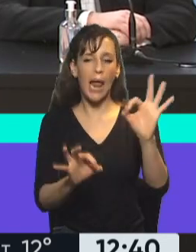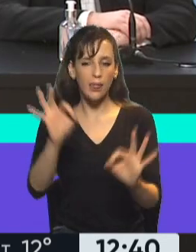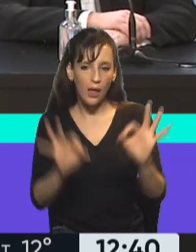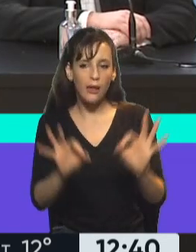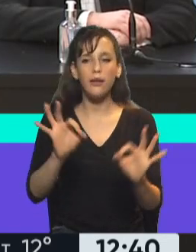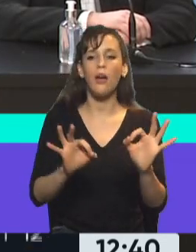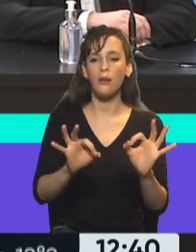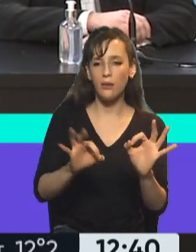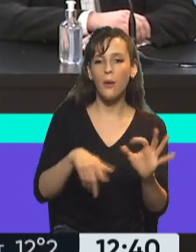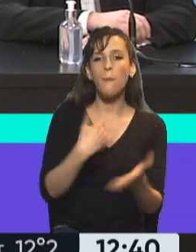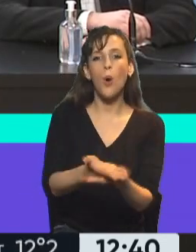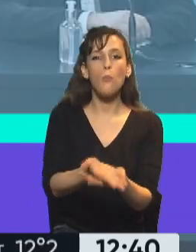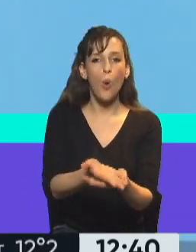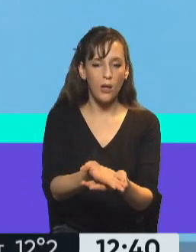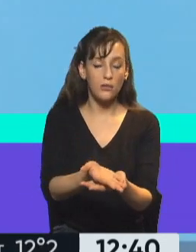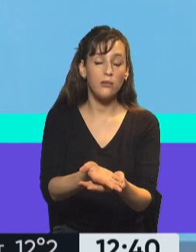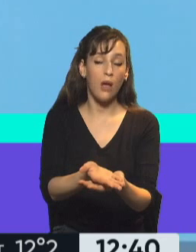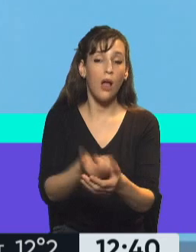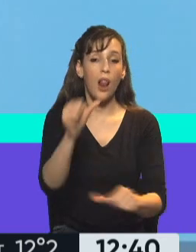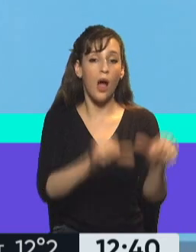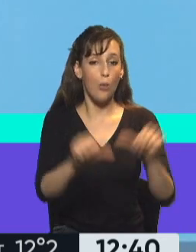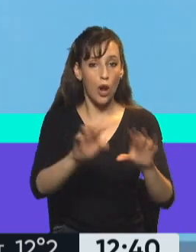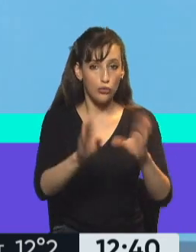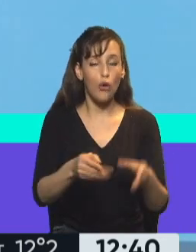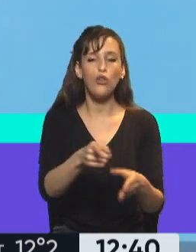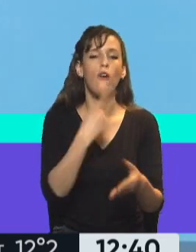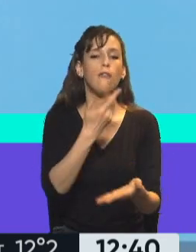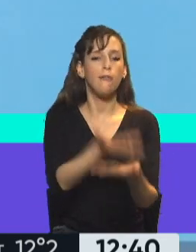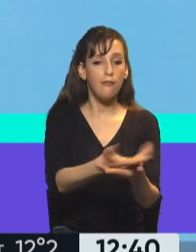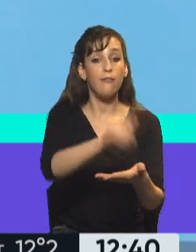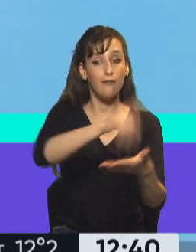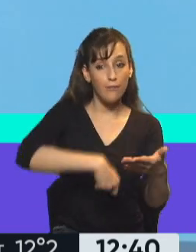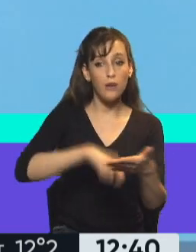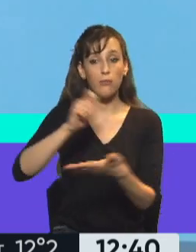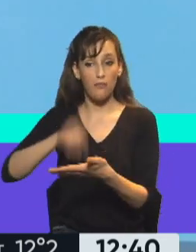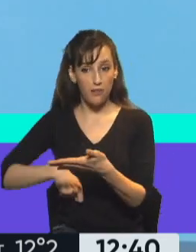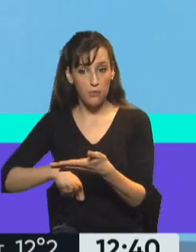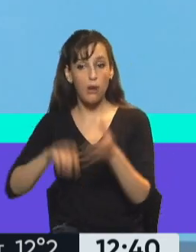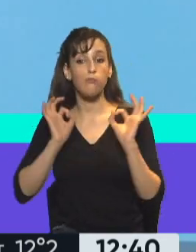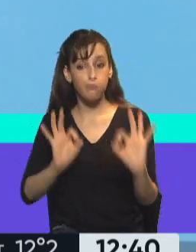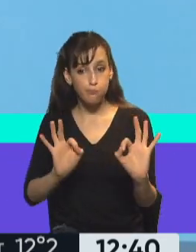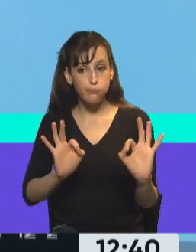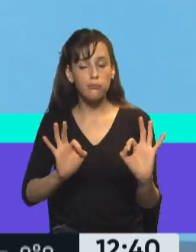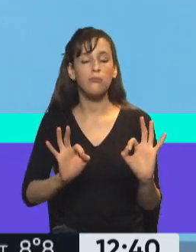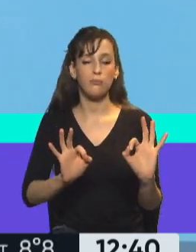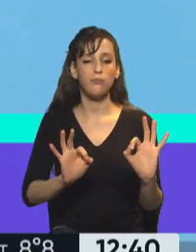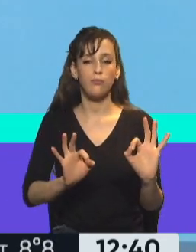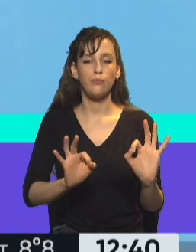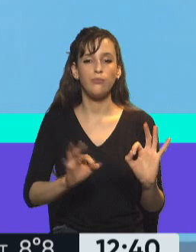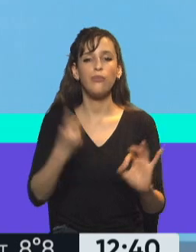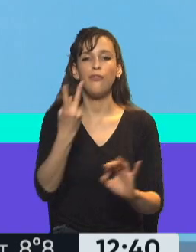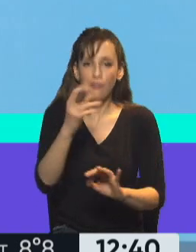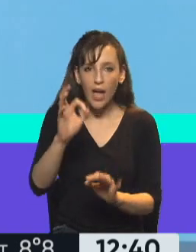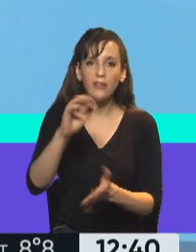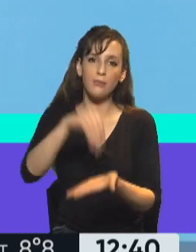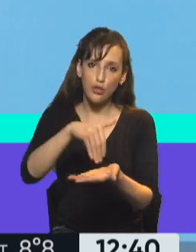la propuesta del laboratorio de firmar el acuerdo vinculante por un número de vacunas por, digamos, este año, por estos 20 millones